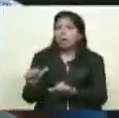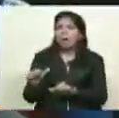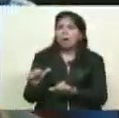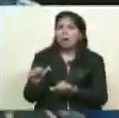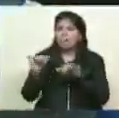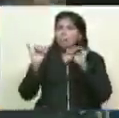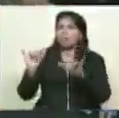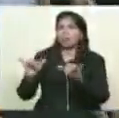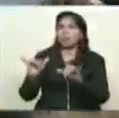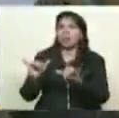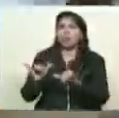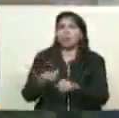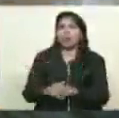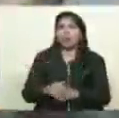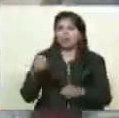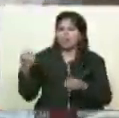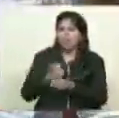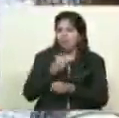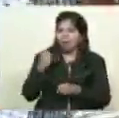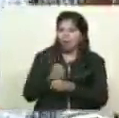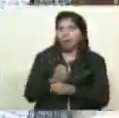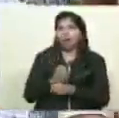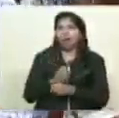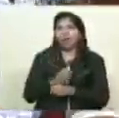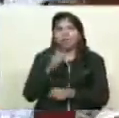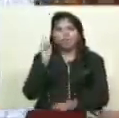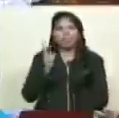consejos trabajadores